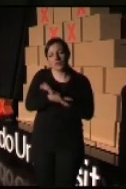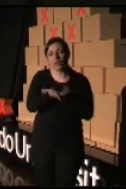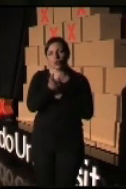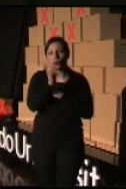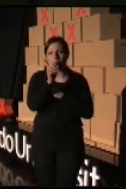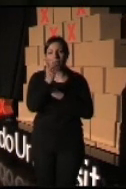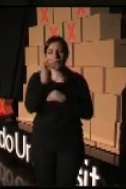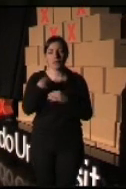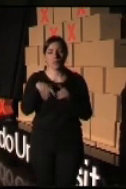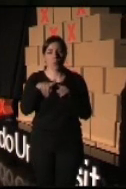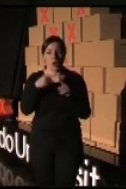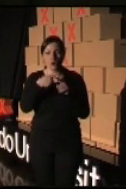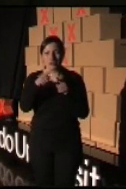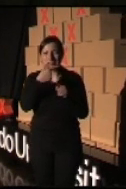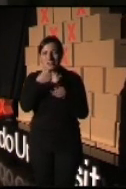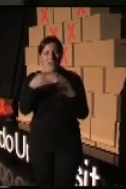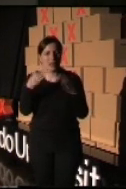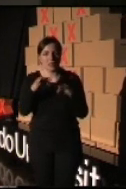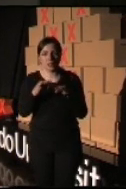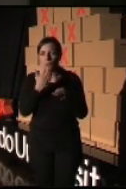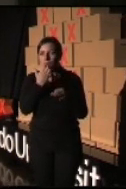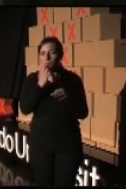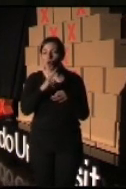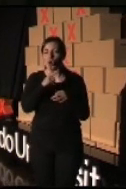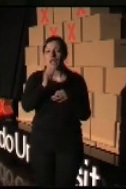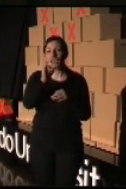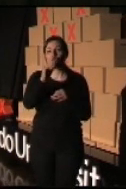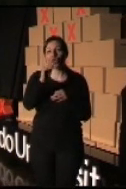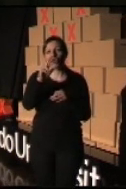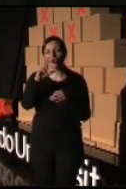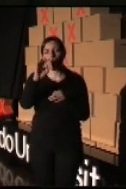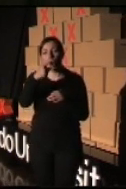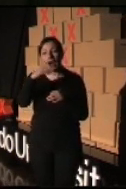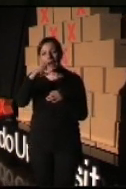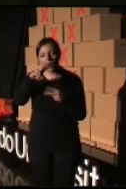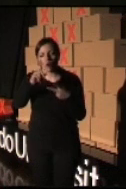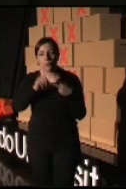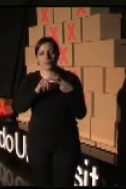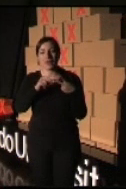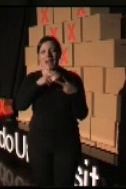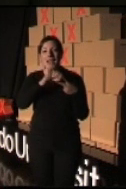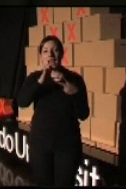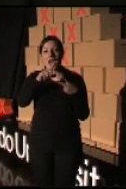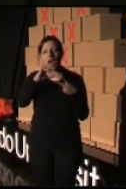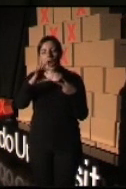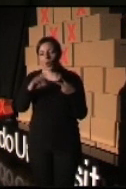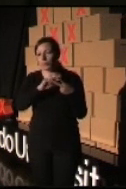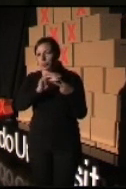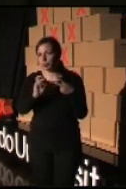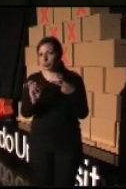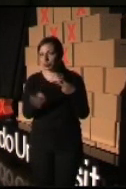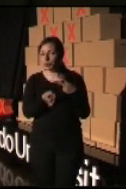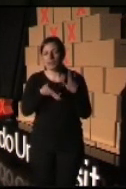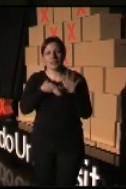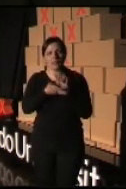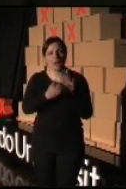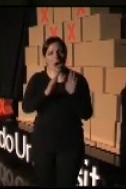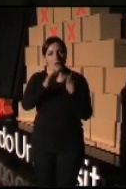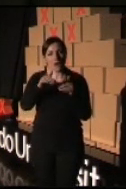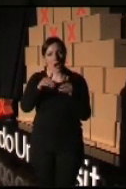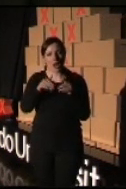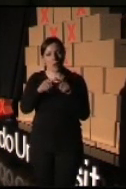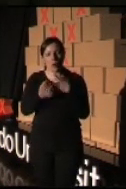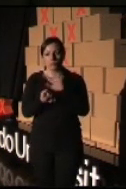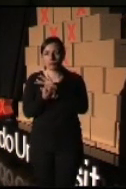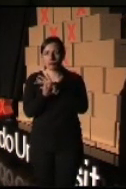que los elementos más sencillos, el hidrógeno, el helio, en los núcleos de las estrellas, fueron dando lugar a elementos cada vez